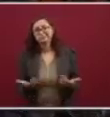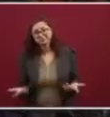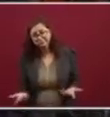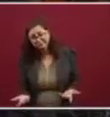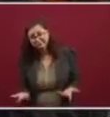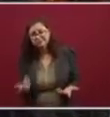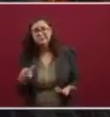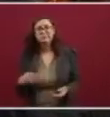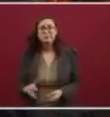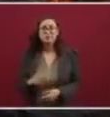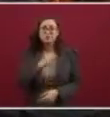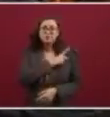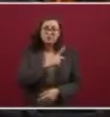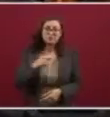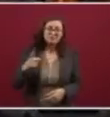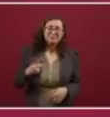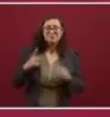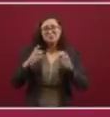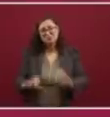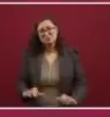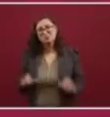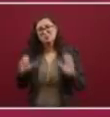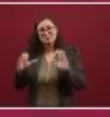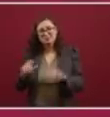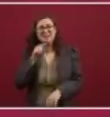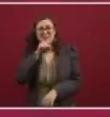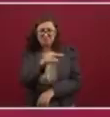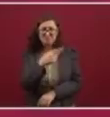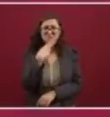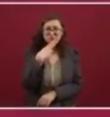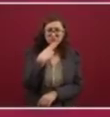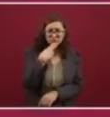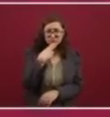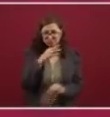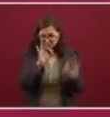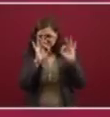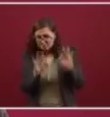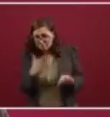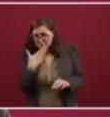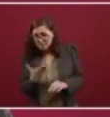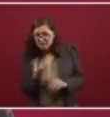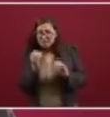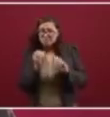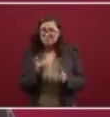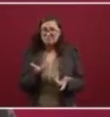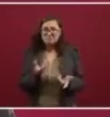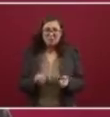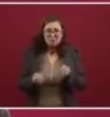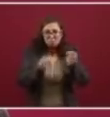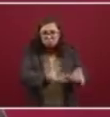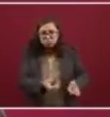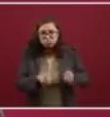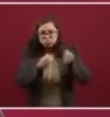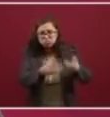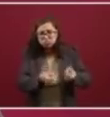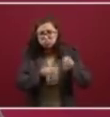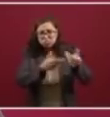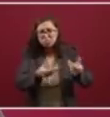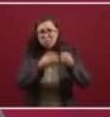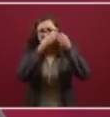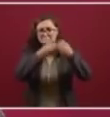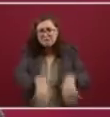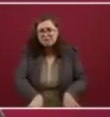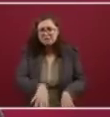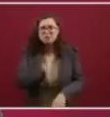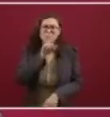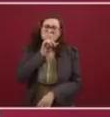no echarle dinero bueno al malo, o sea, ver costos-beneficio.